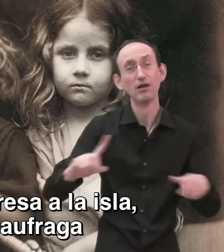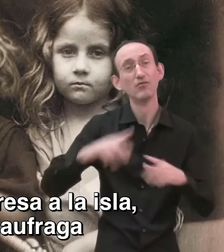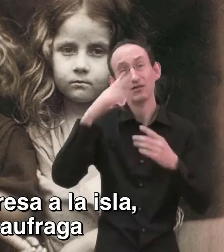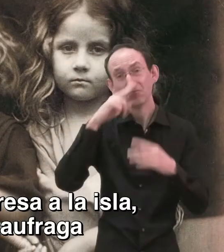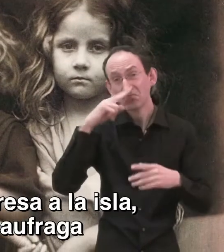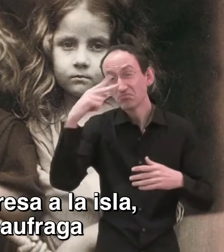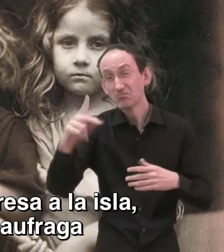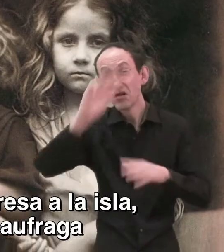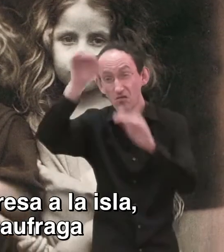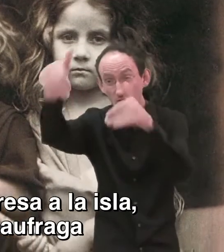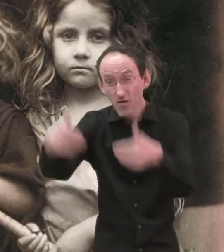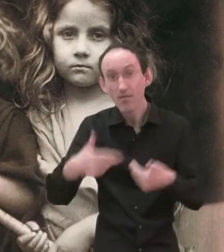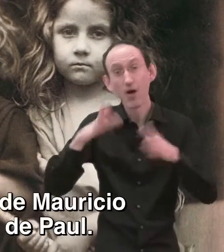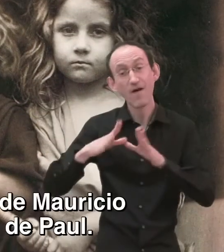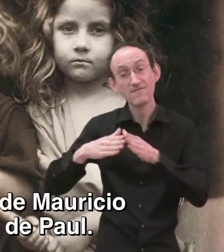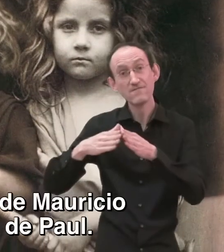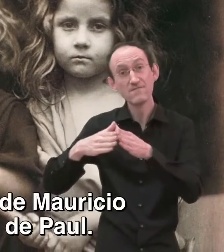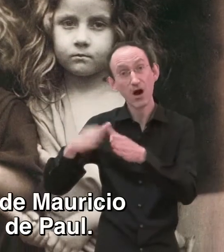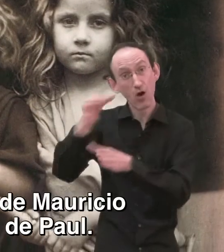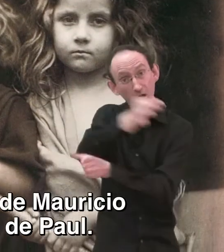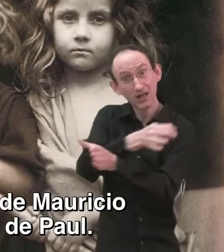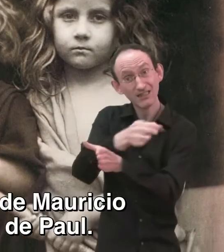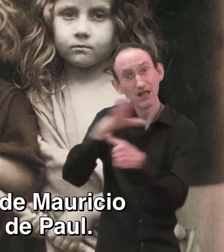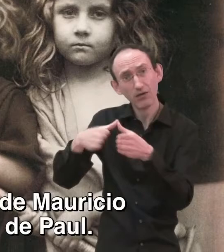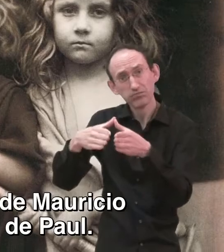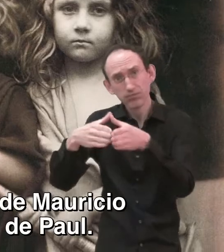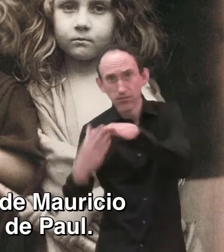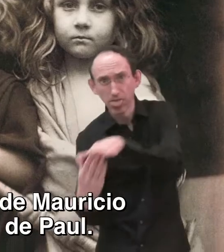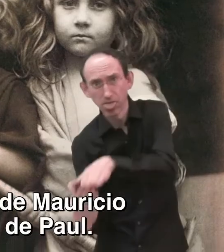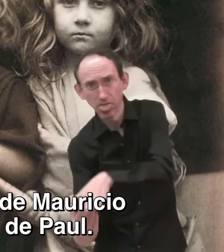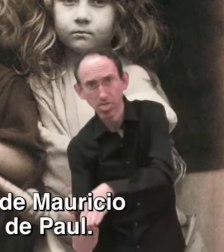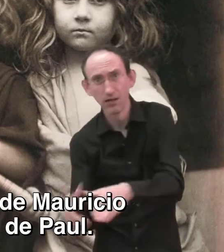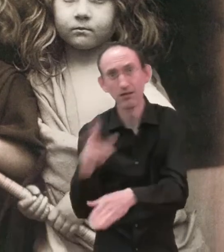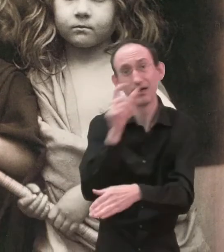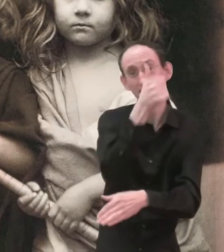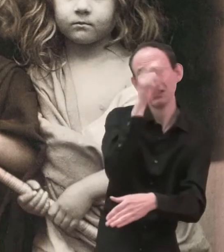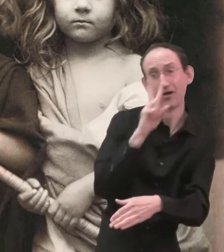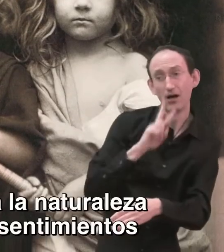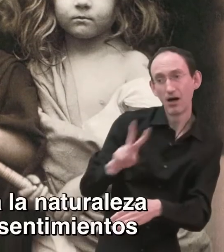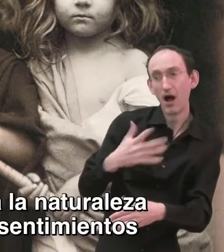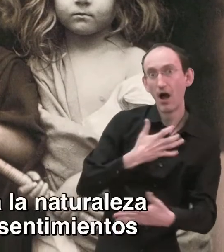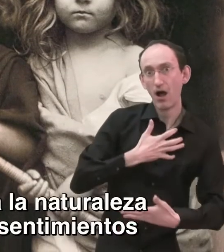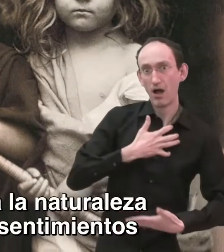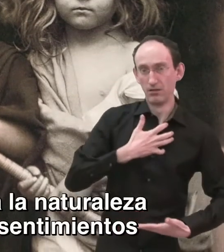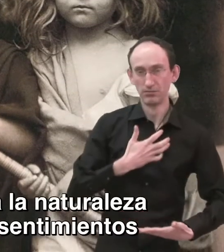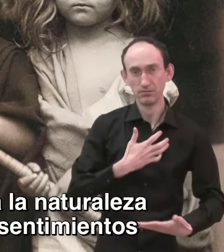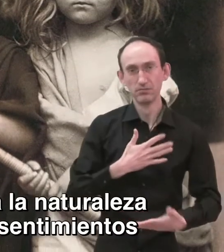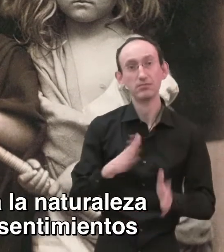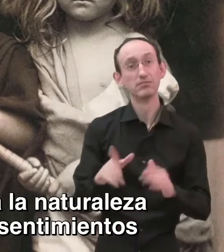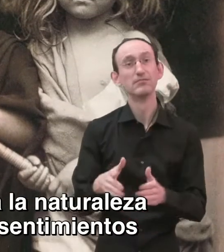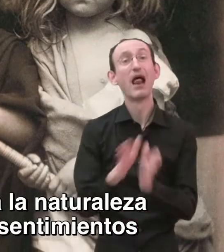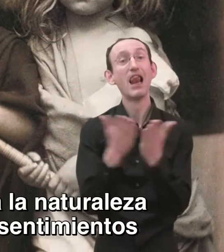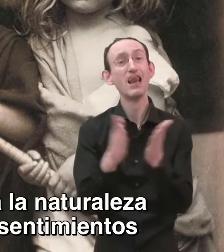isla, pero el barco naufraga frente a las costas de Mauricio y ante la mirada de Paul. El libro es un canto